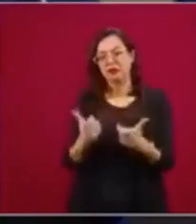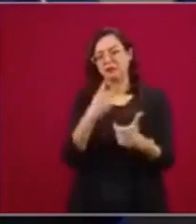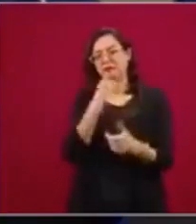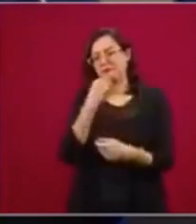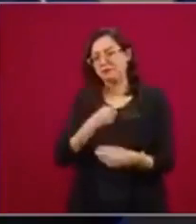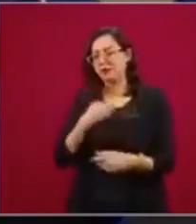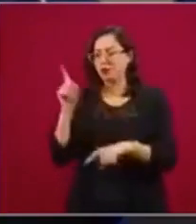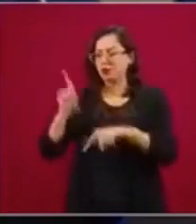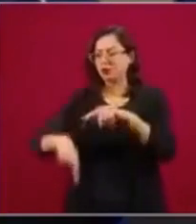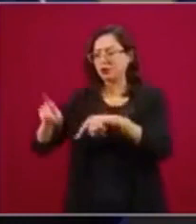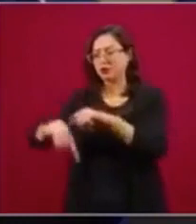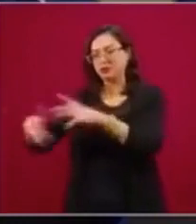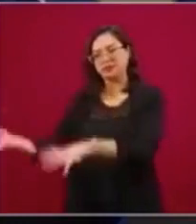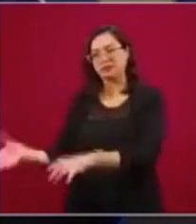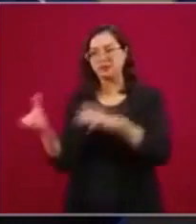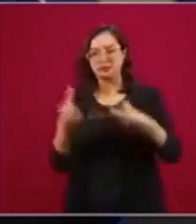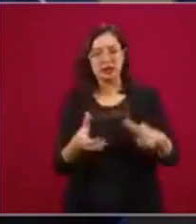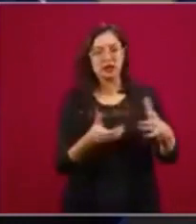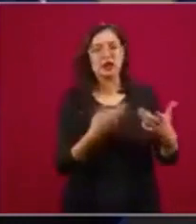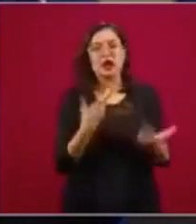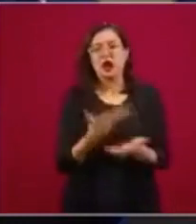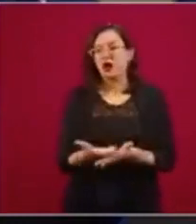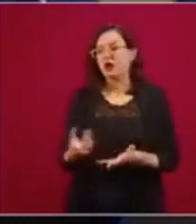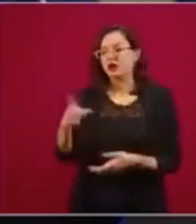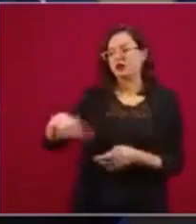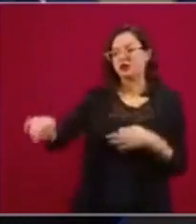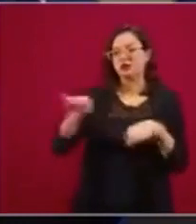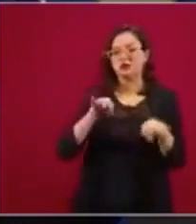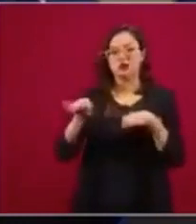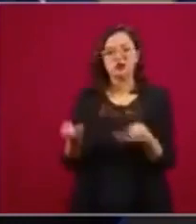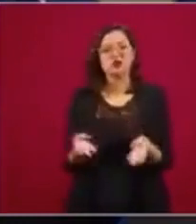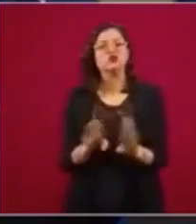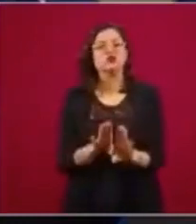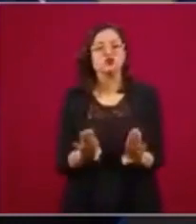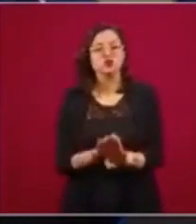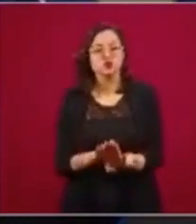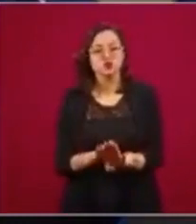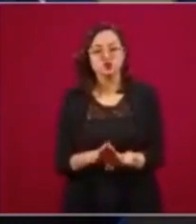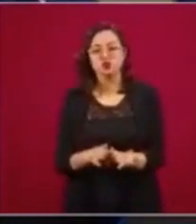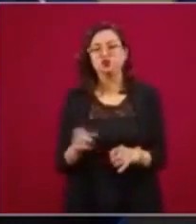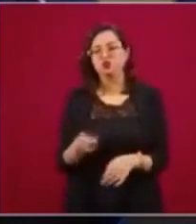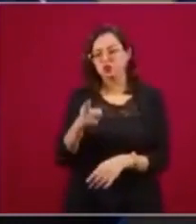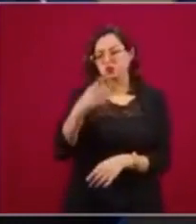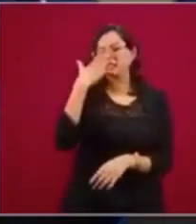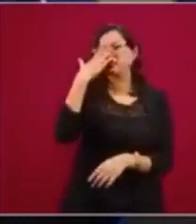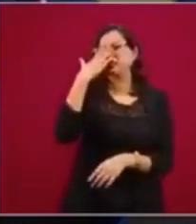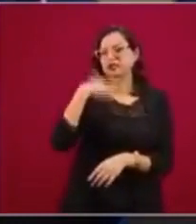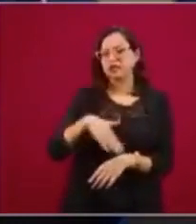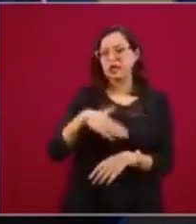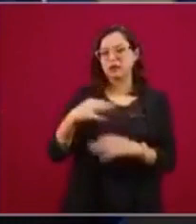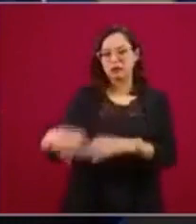esta opción a los trabajadores. También quisiera saber si sabe hasta cuándo se pospone